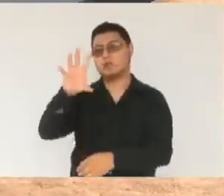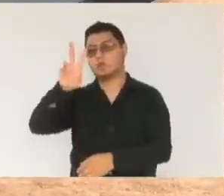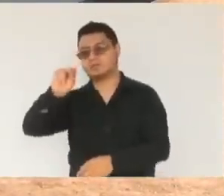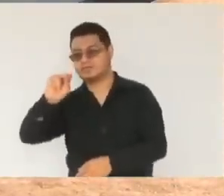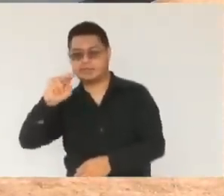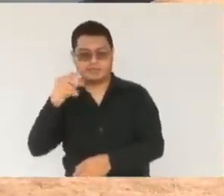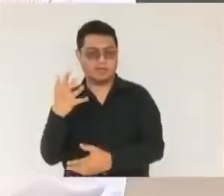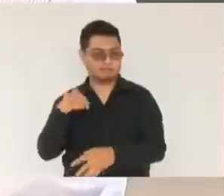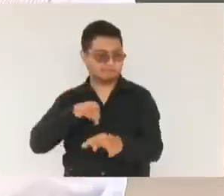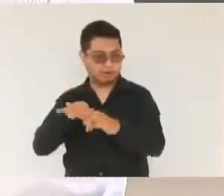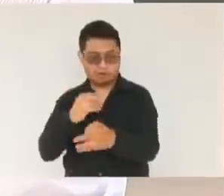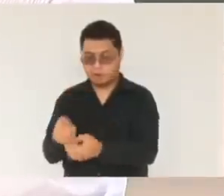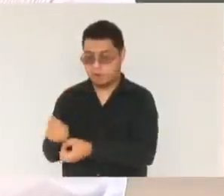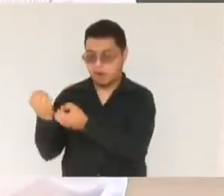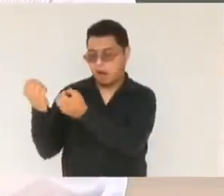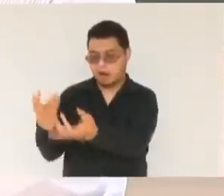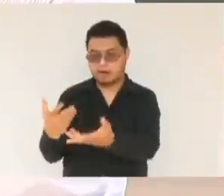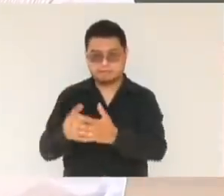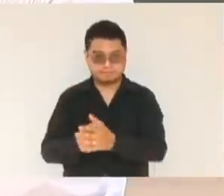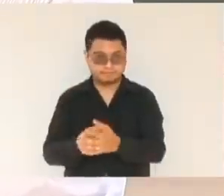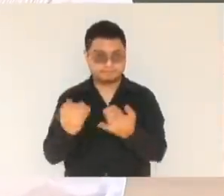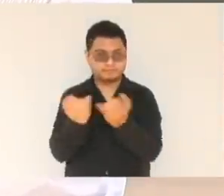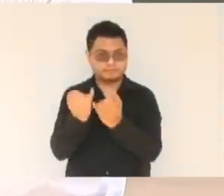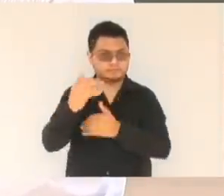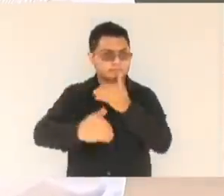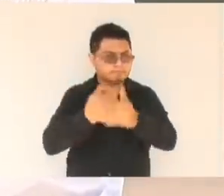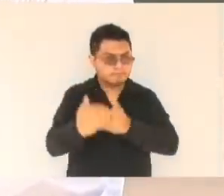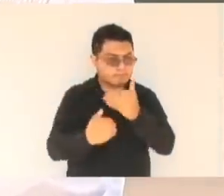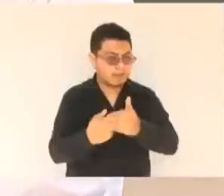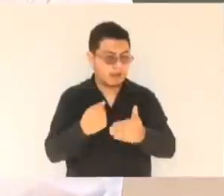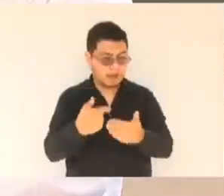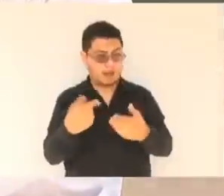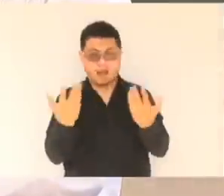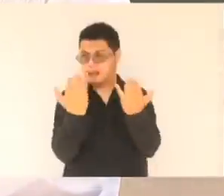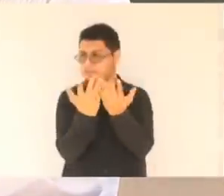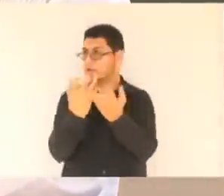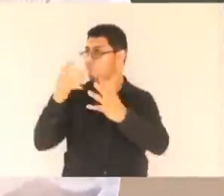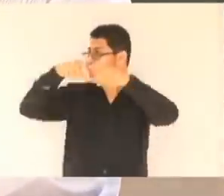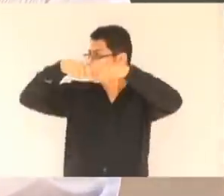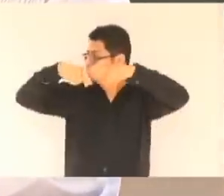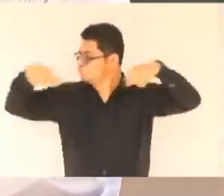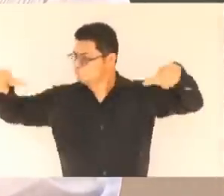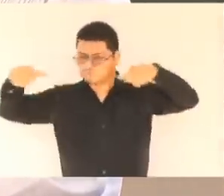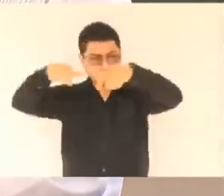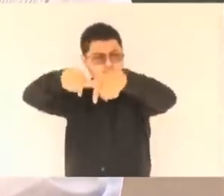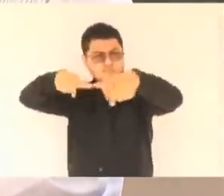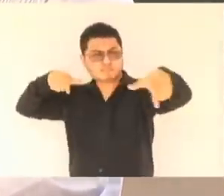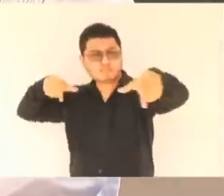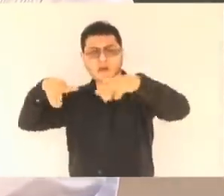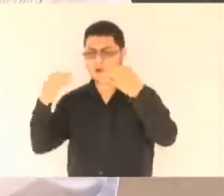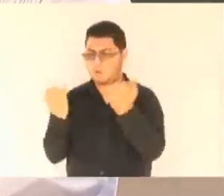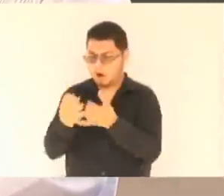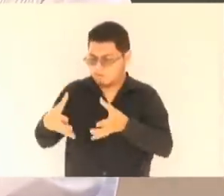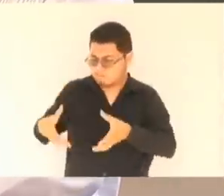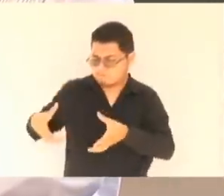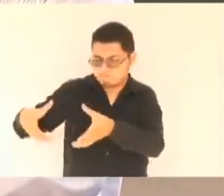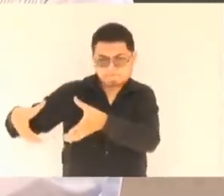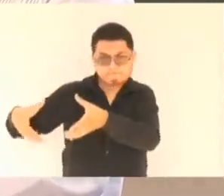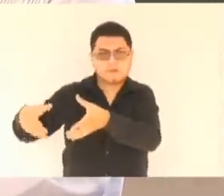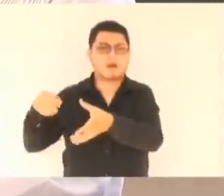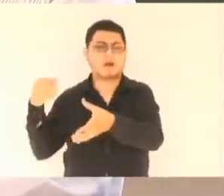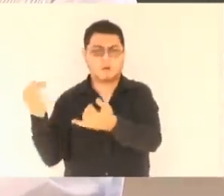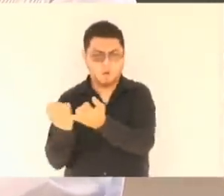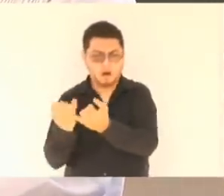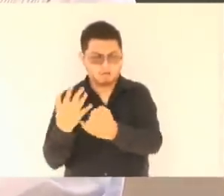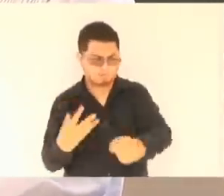trabajo adicionales. Se iniciará la producción de prefabricados de traves. Se iniciará la producción de prefabricados tipo cajón. Se trabajará en la